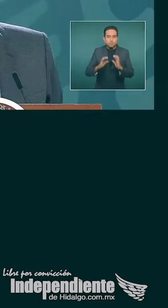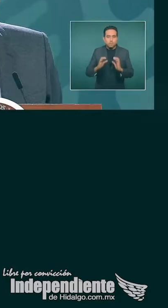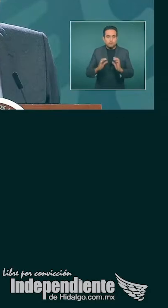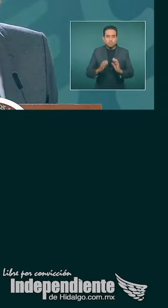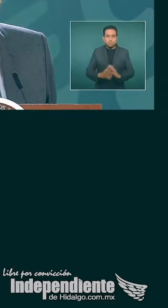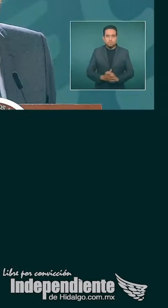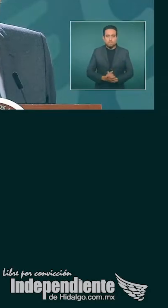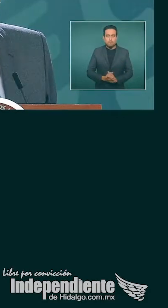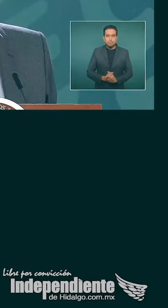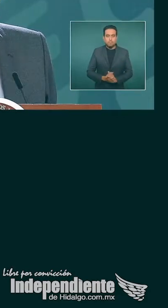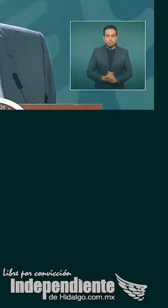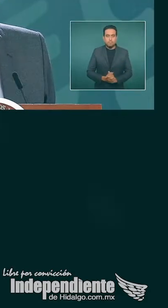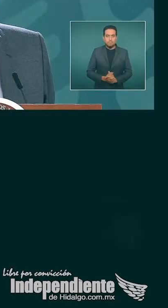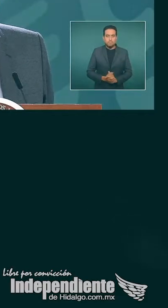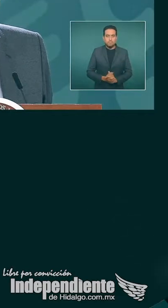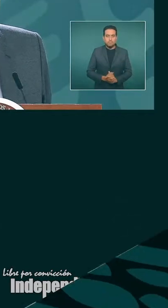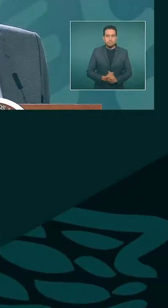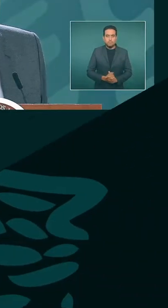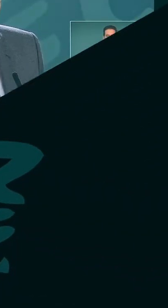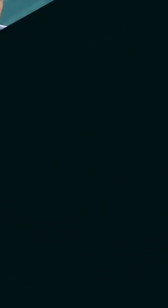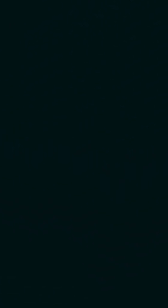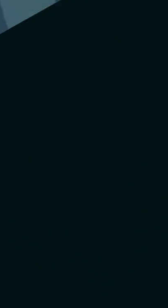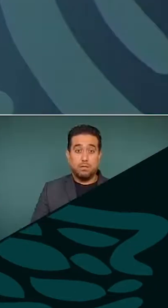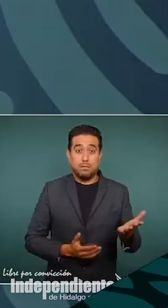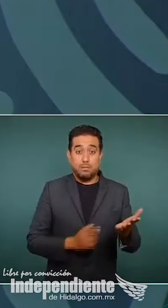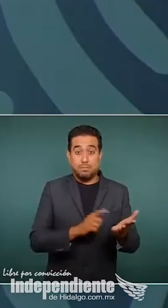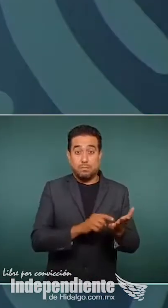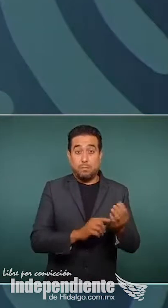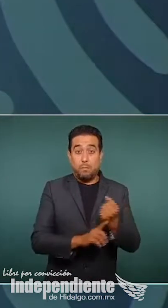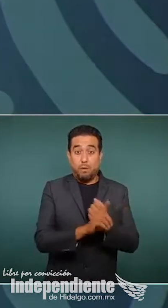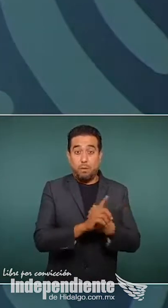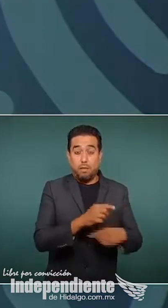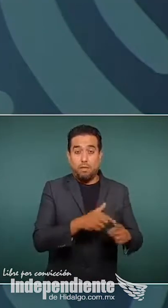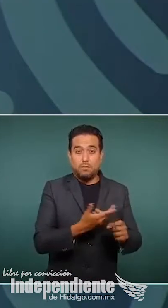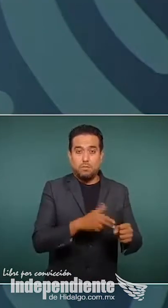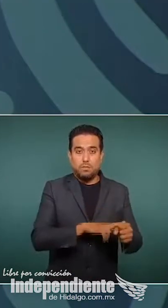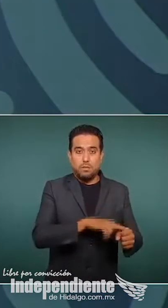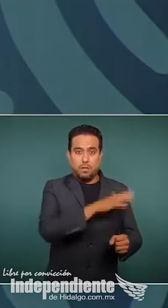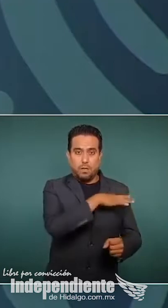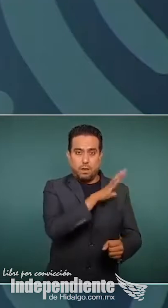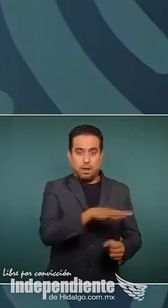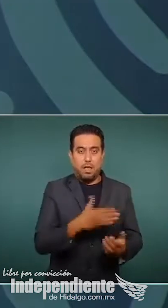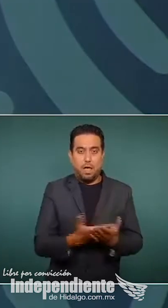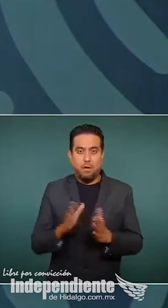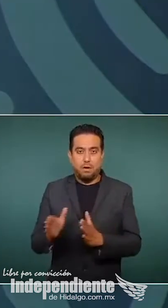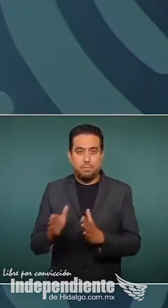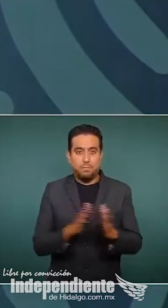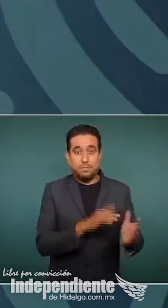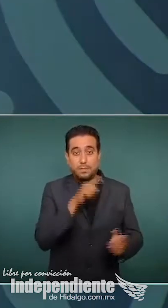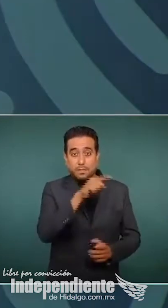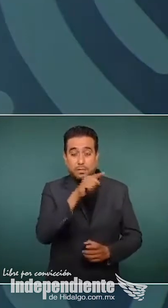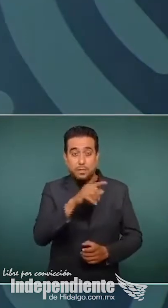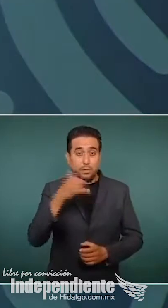sigan extremando precauciones en la nueva normalidad. El caso de Yucatán, el caso de Quintana Roo,